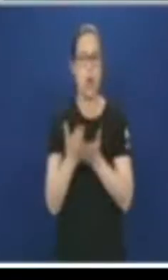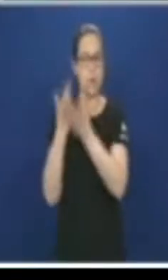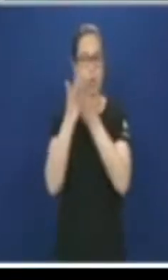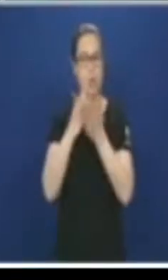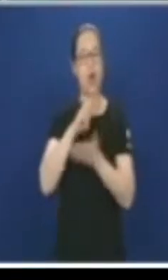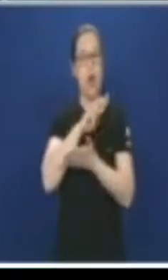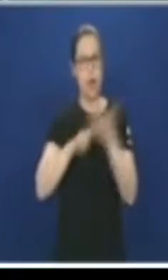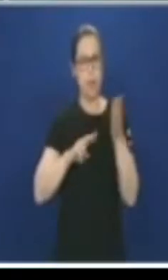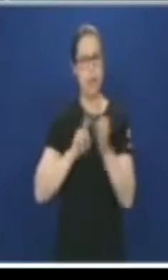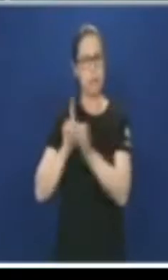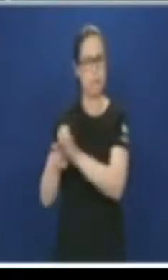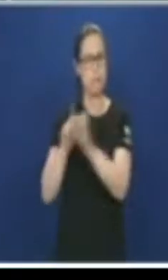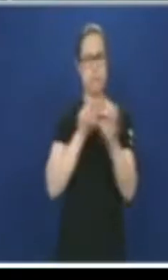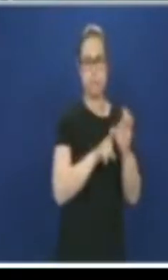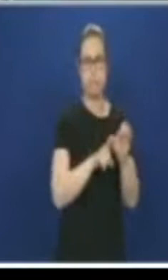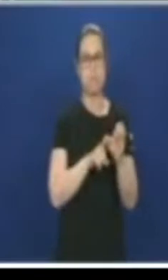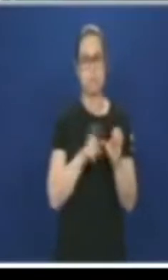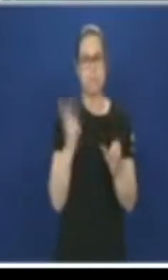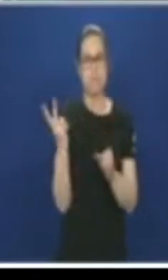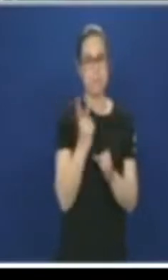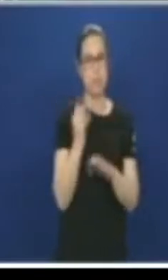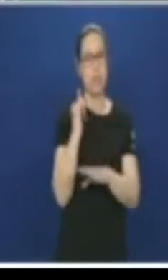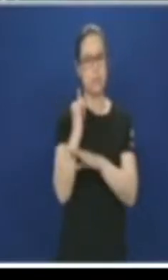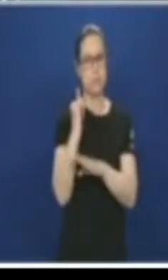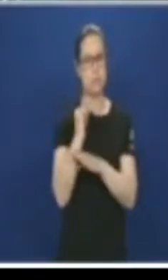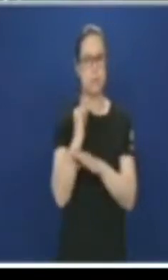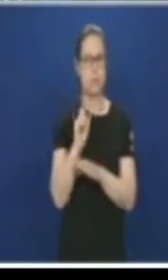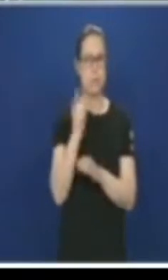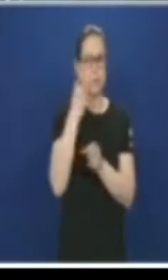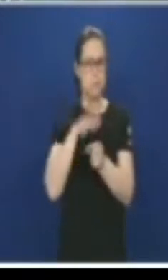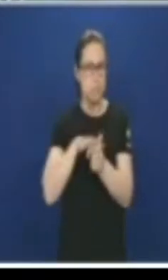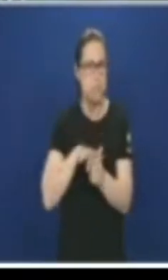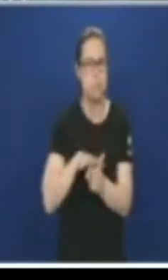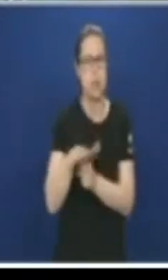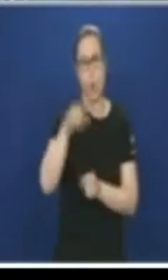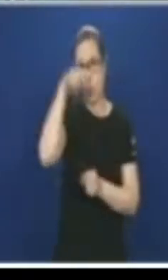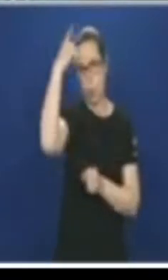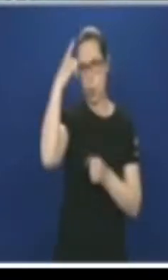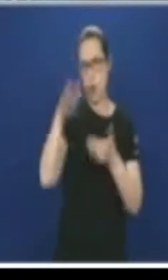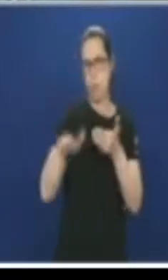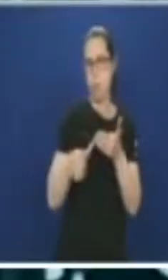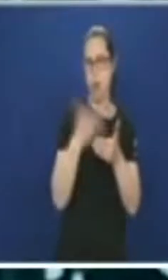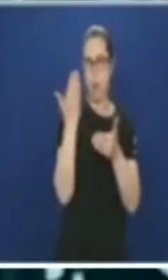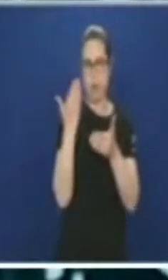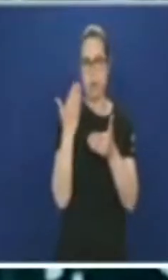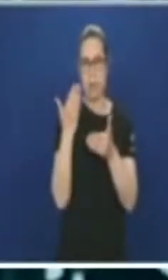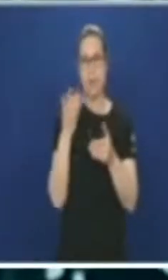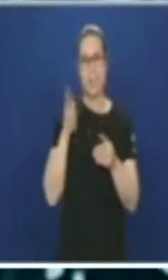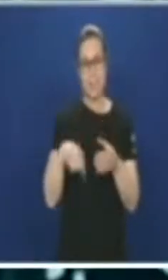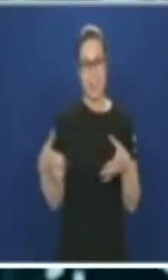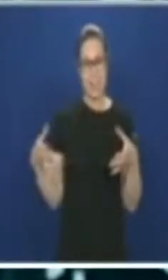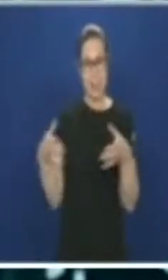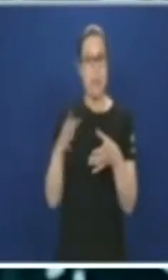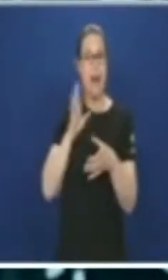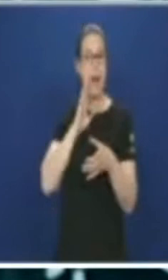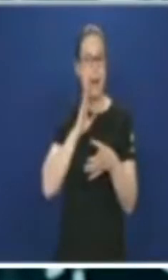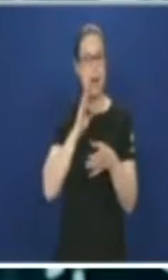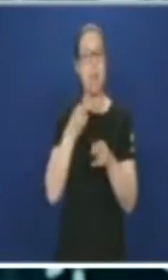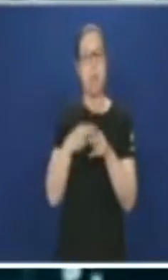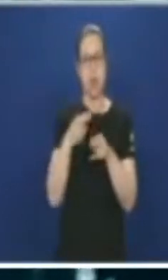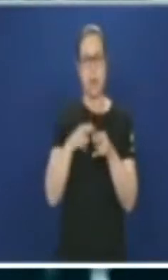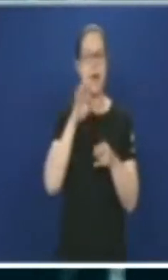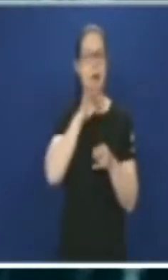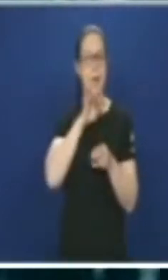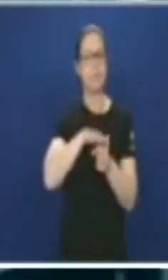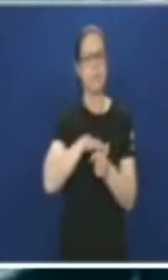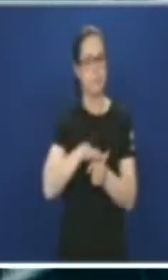que constituiu a principal contribución de Galicia á modernización cultural, pero tamén xogaron un papel importante na política galega. Falar